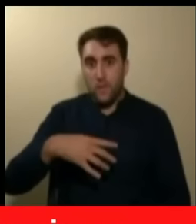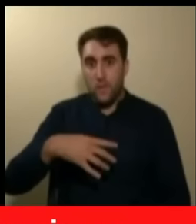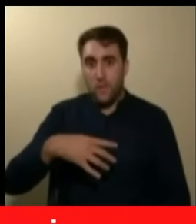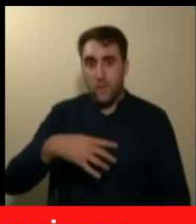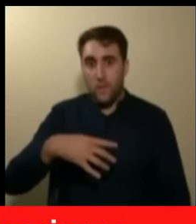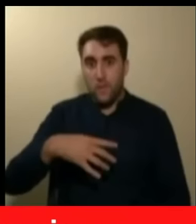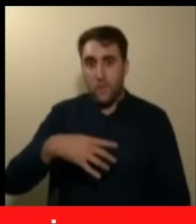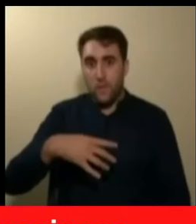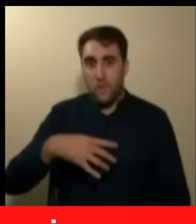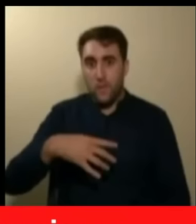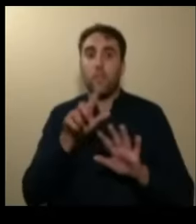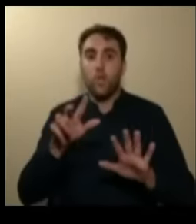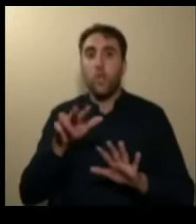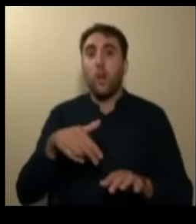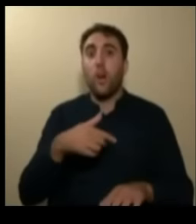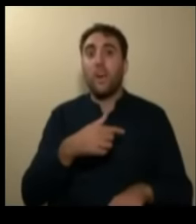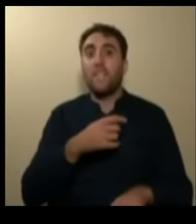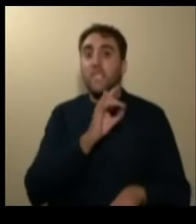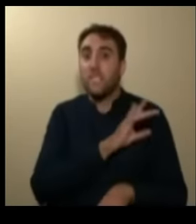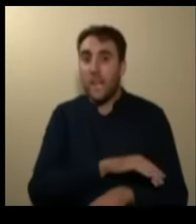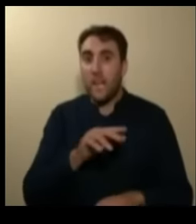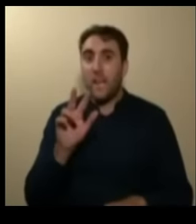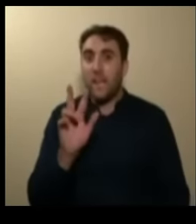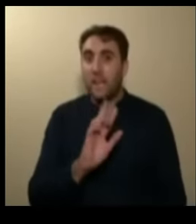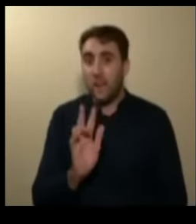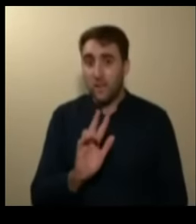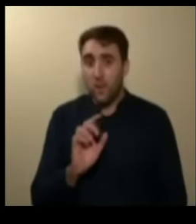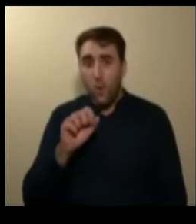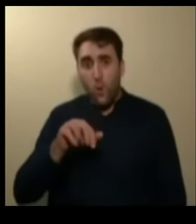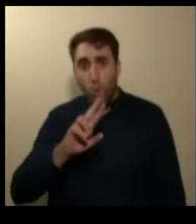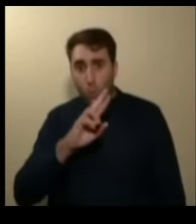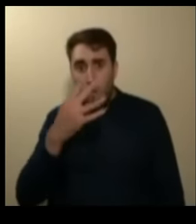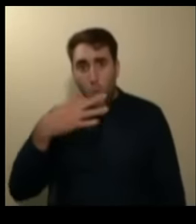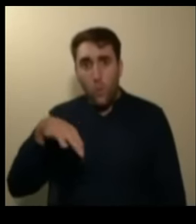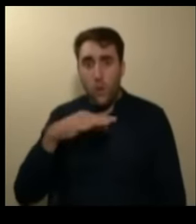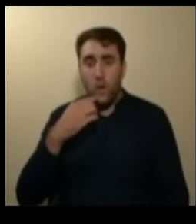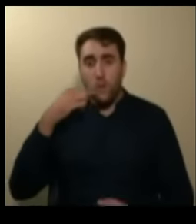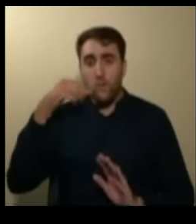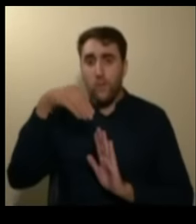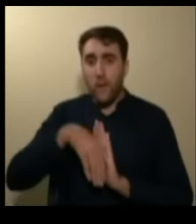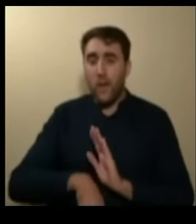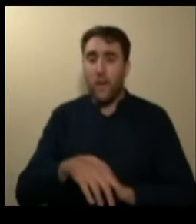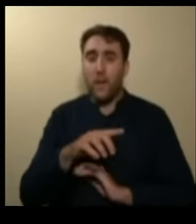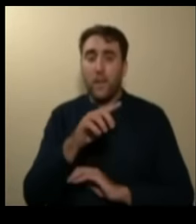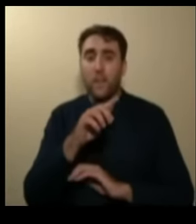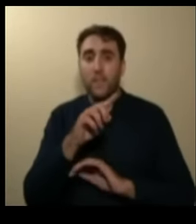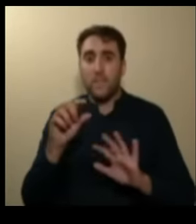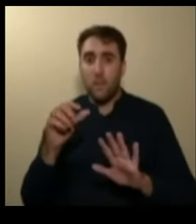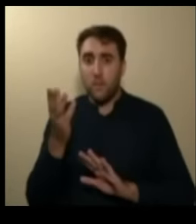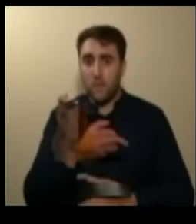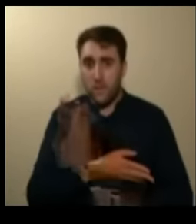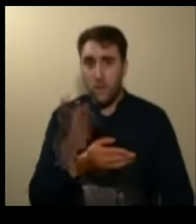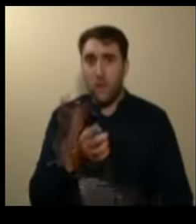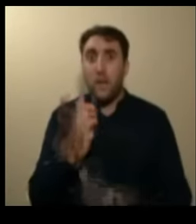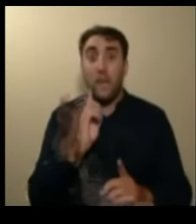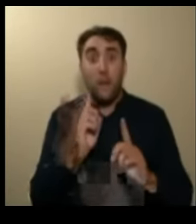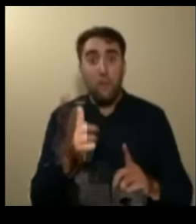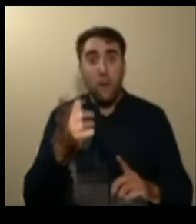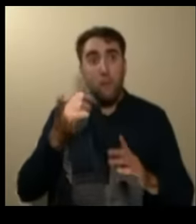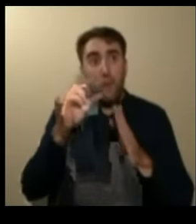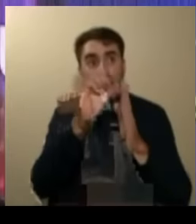Chile un 33%. En Uruguay cayeron el 16%. Y en esos países hubo cuarentena obligatoria, como la que quería imponer el